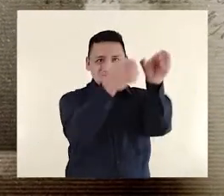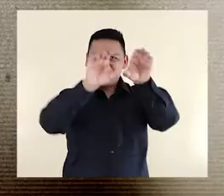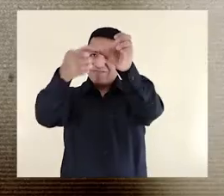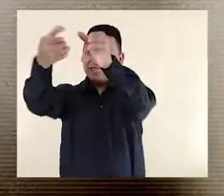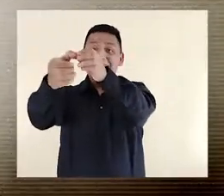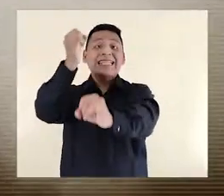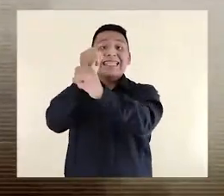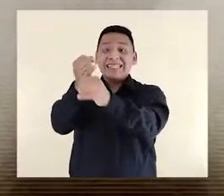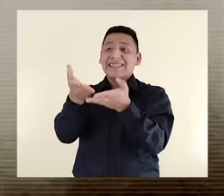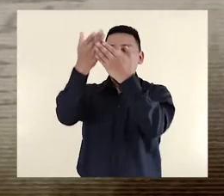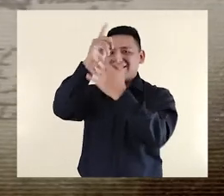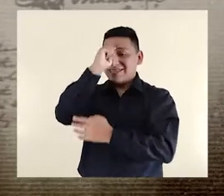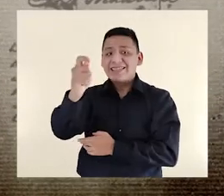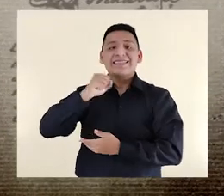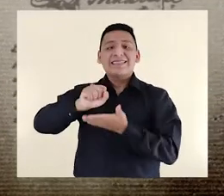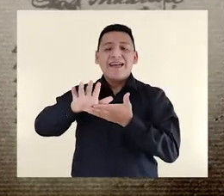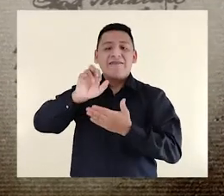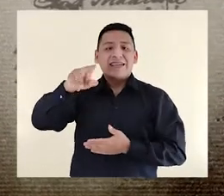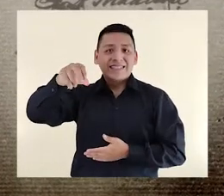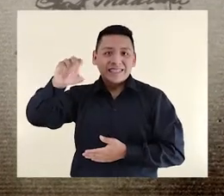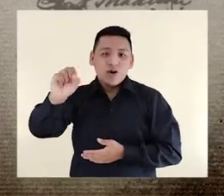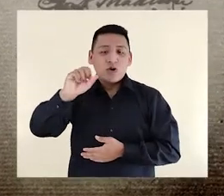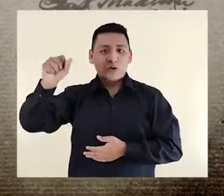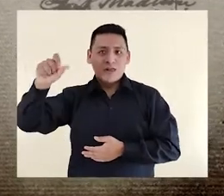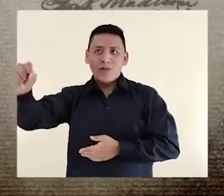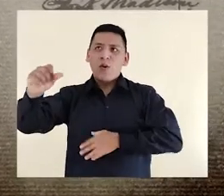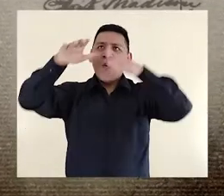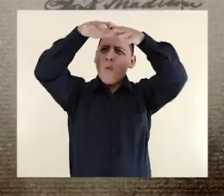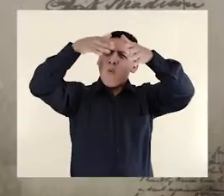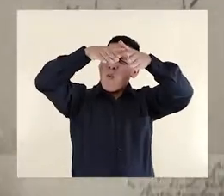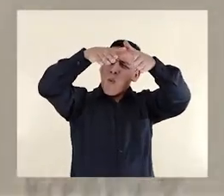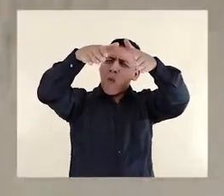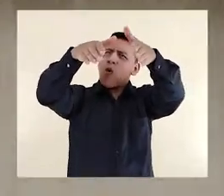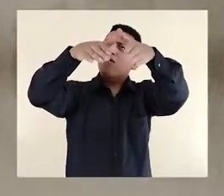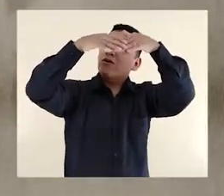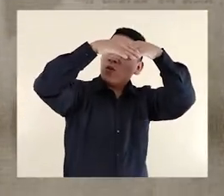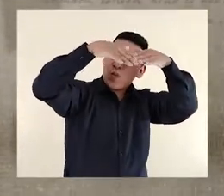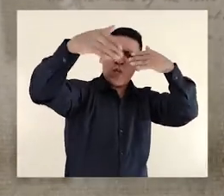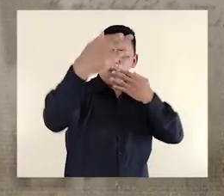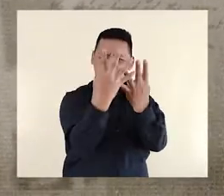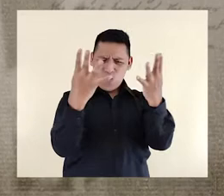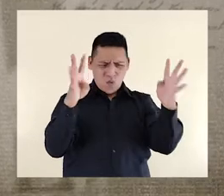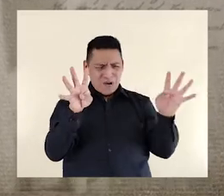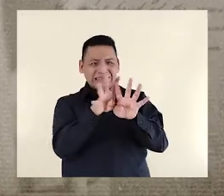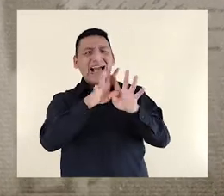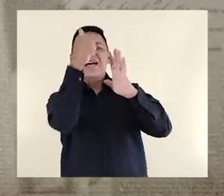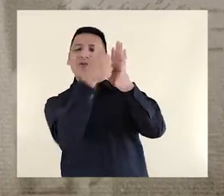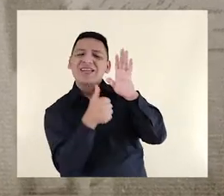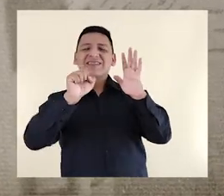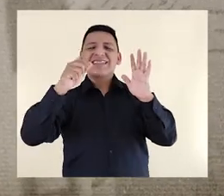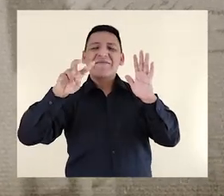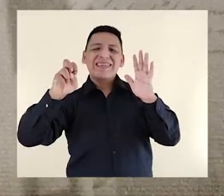arquerías y la capilla dedicada a San Francisco Solano, con bóveda de cañón. Los pequeños claustros atesoran azulejos sevillanos